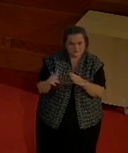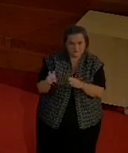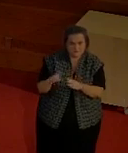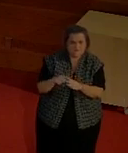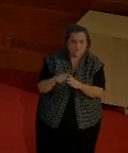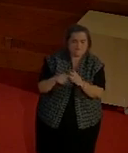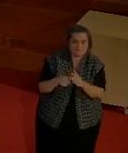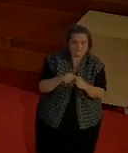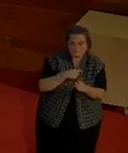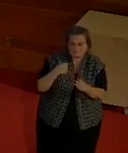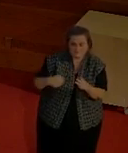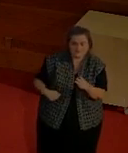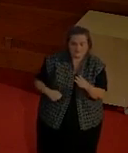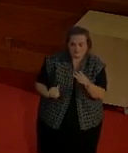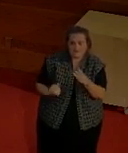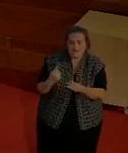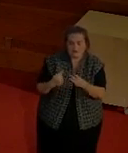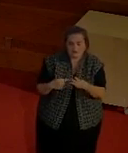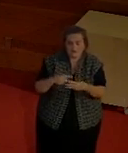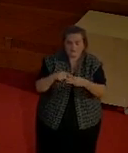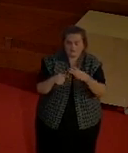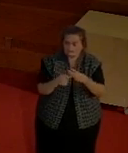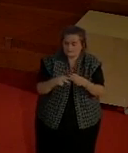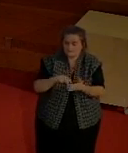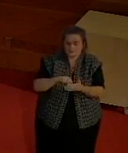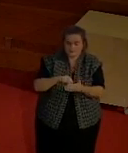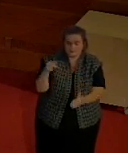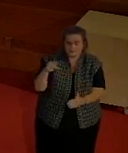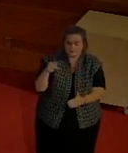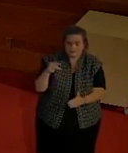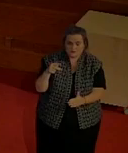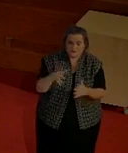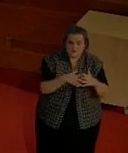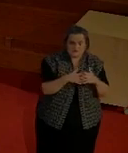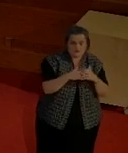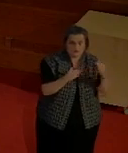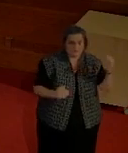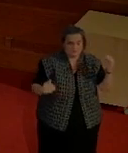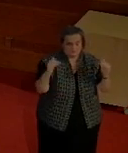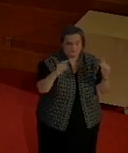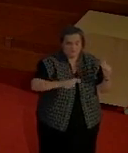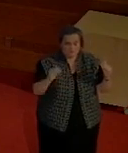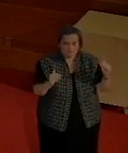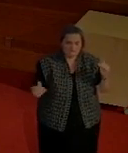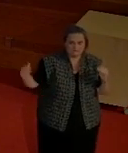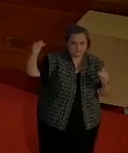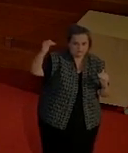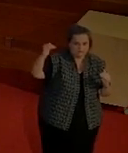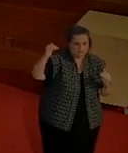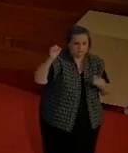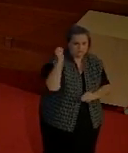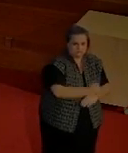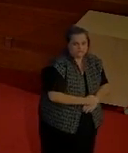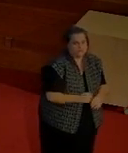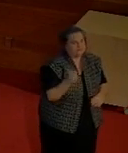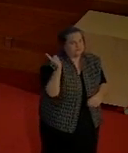llegado en algunos casos a colocarse al nivel tecnológico de Estados Unidos y en algunos otros a pasarle por encima incluyendo el robo de